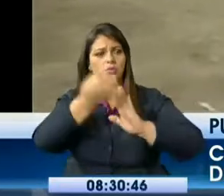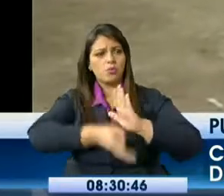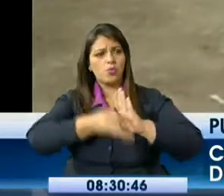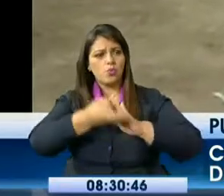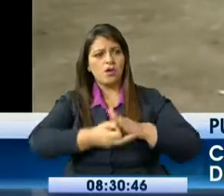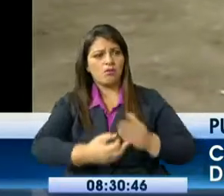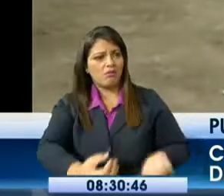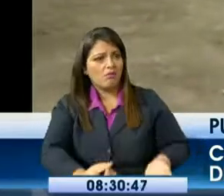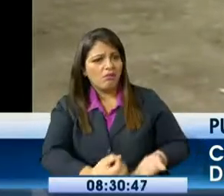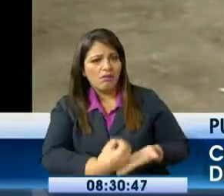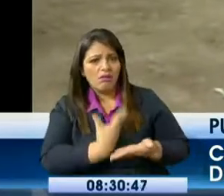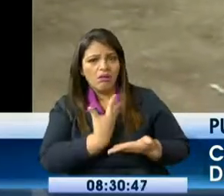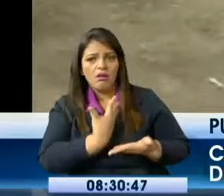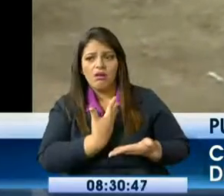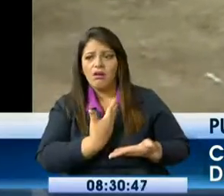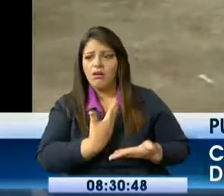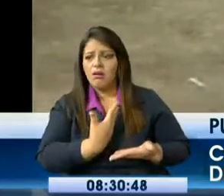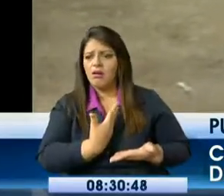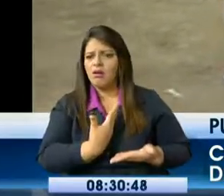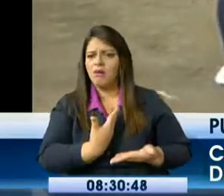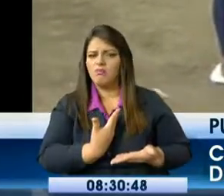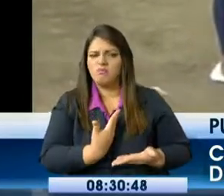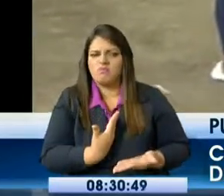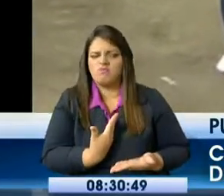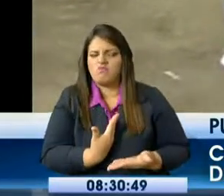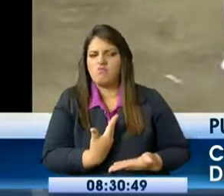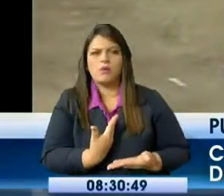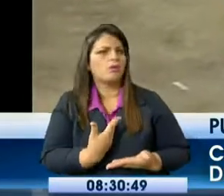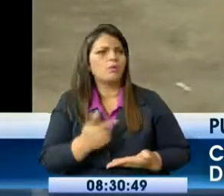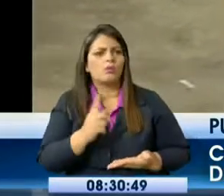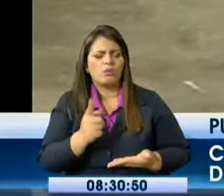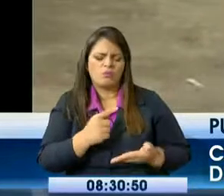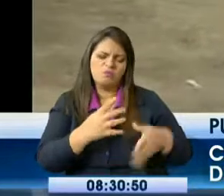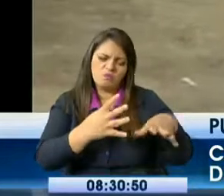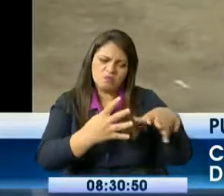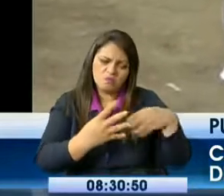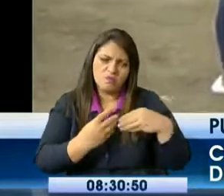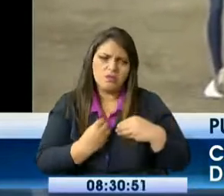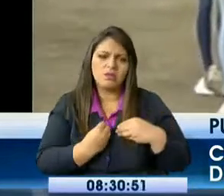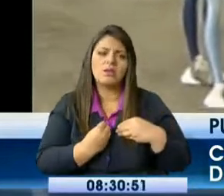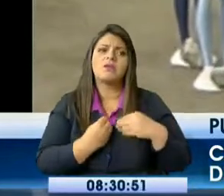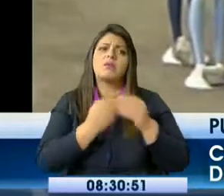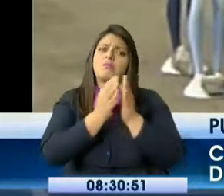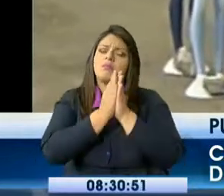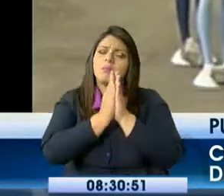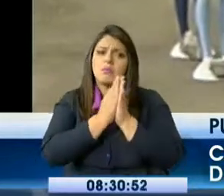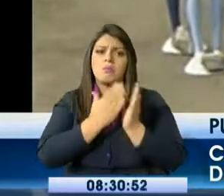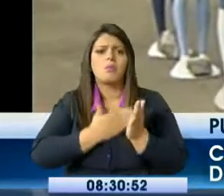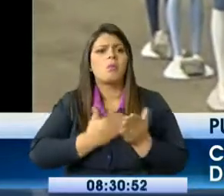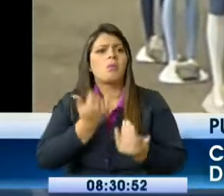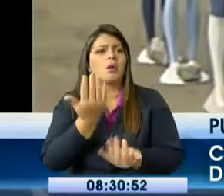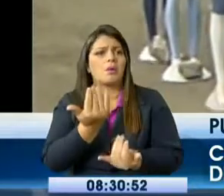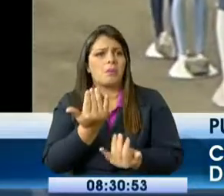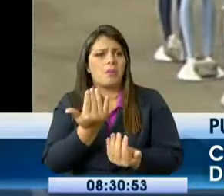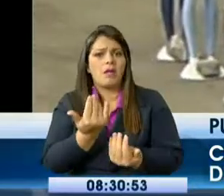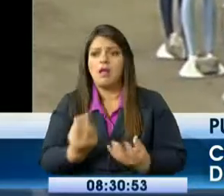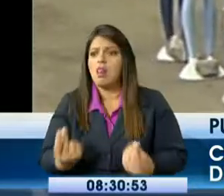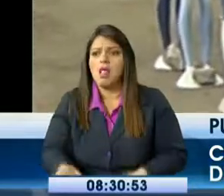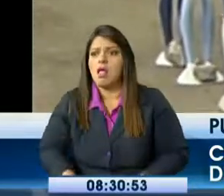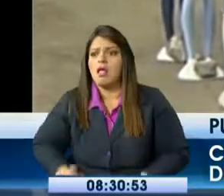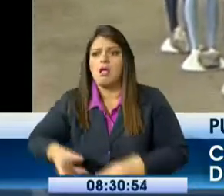para acatar las órdenes, solo le pedimos una prórroga de unos 6 meses y nosotros